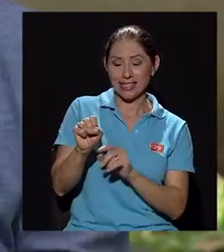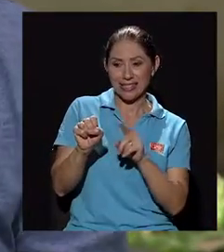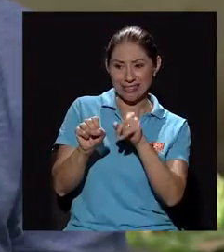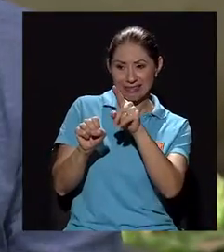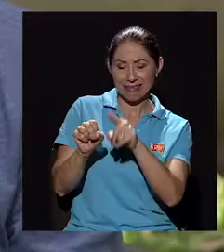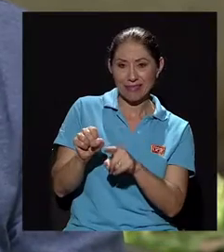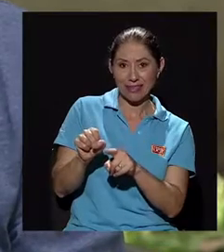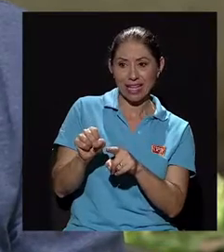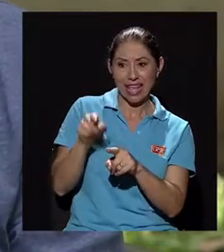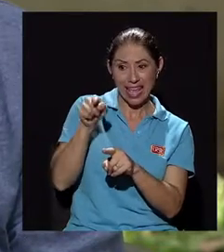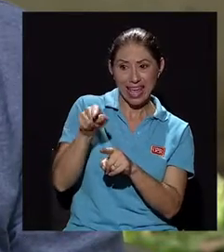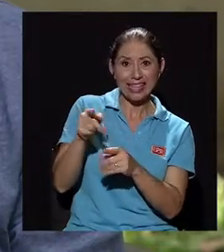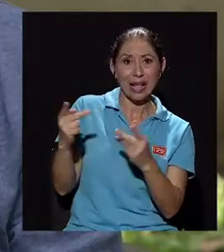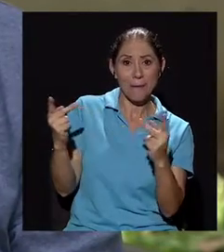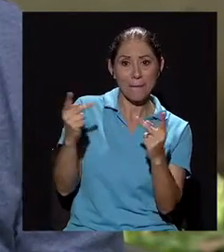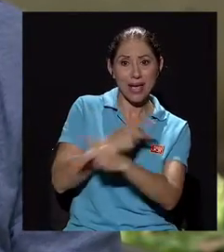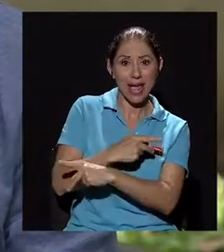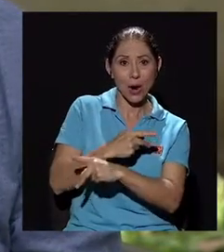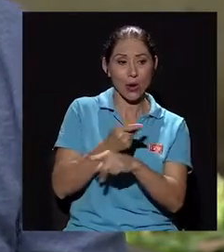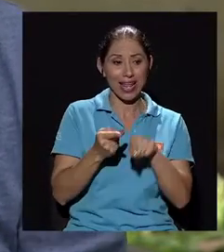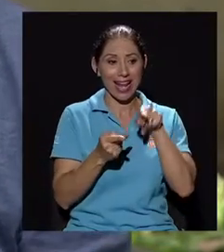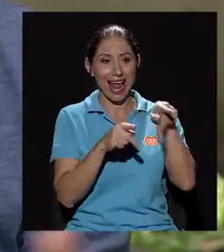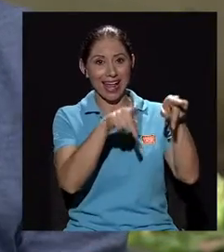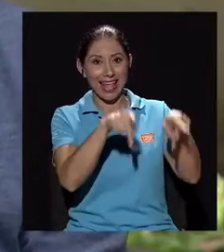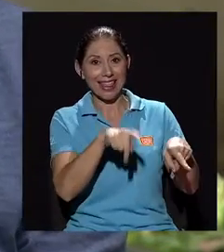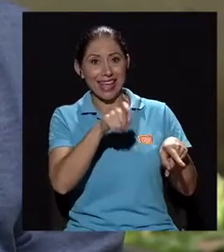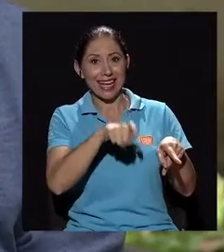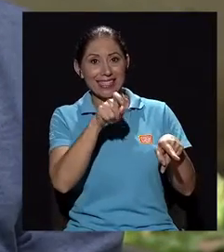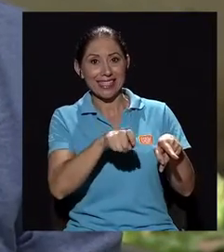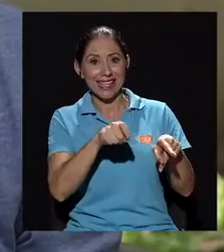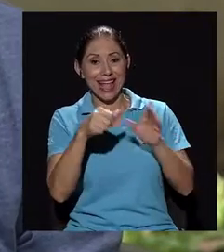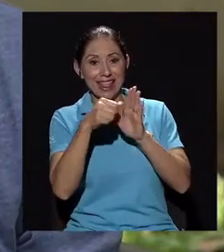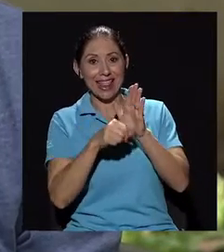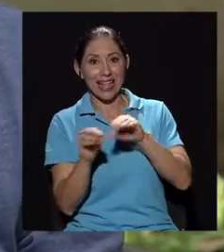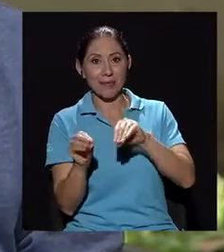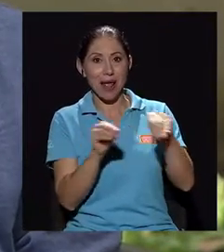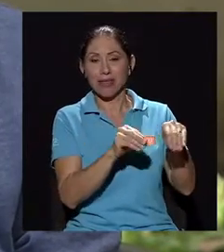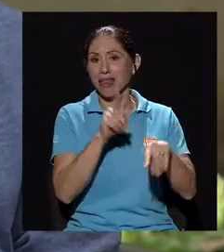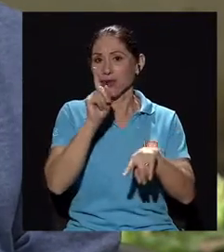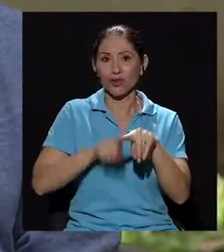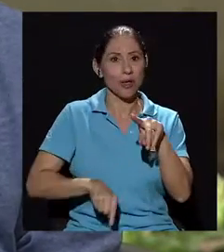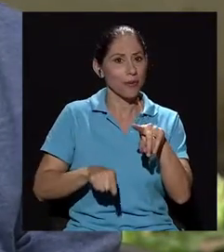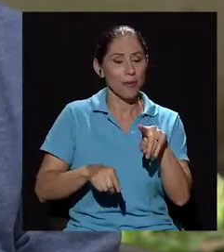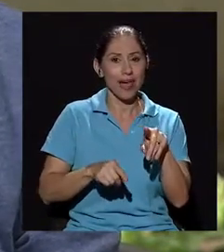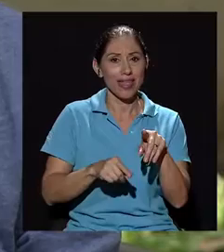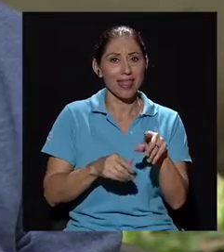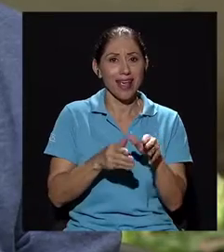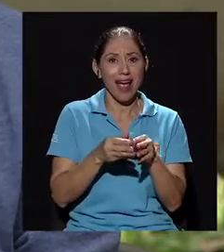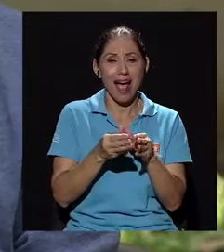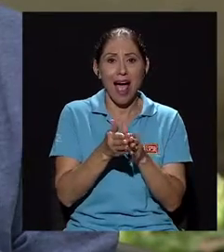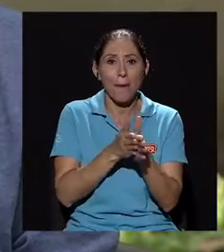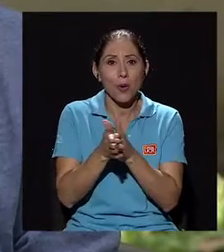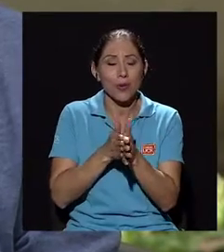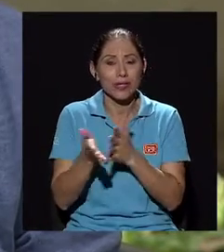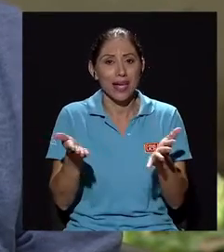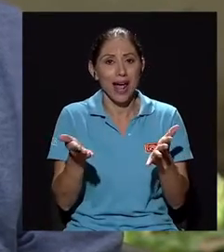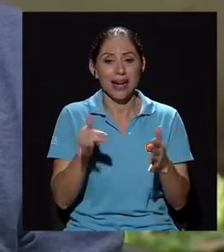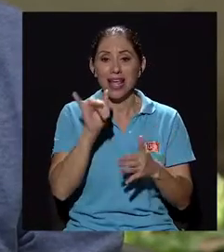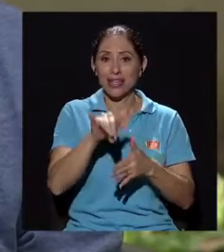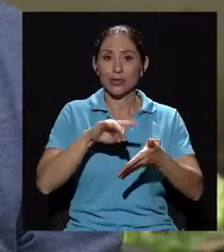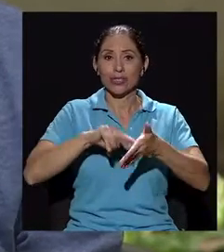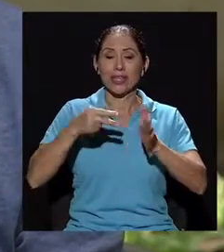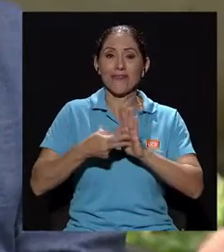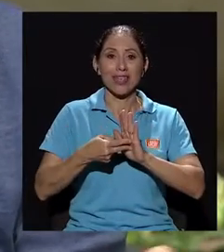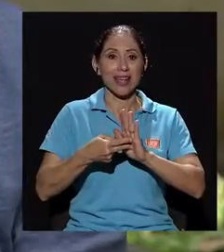peor, ¿verdad?, que la misma gente que necesita trasplantes y no se pueden aprovechar. O sea, eso es un síntoma, ¿verdad?, de que tenemos una cultura